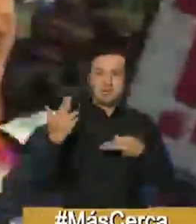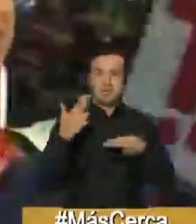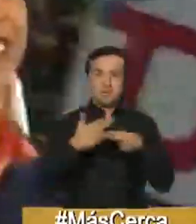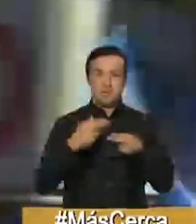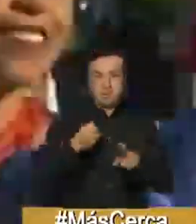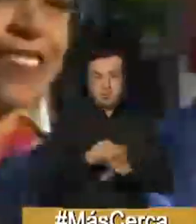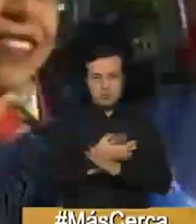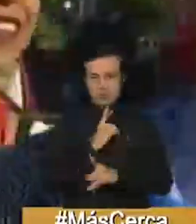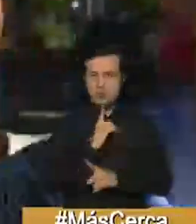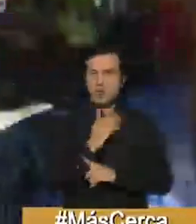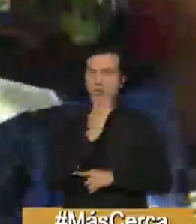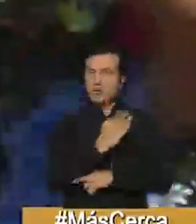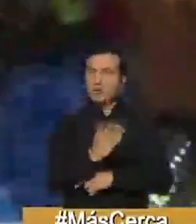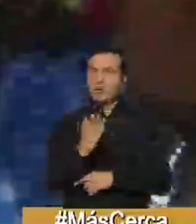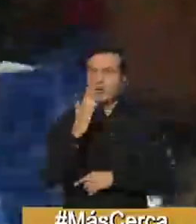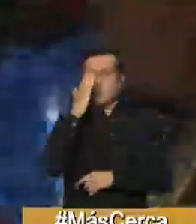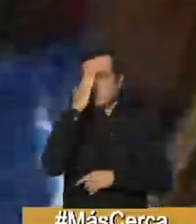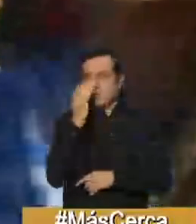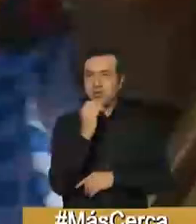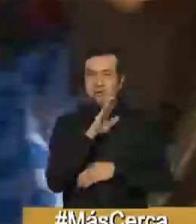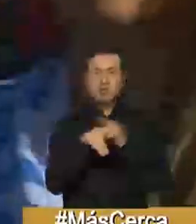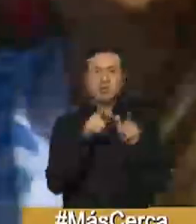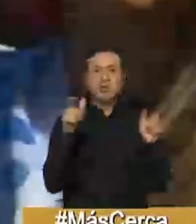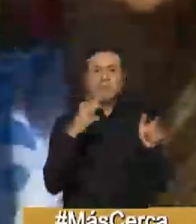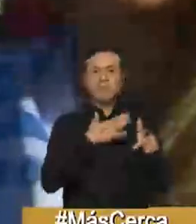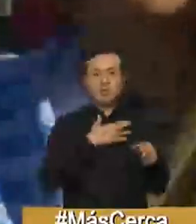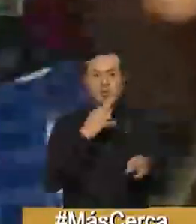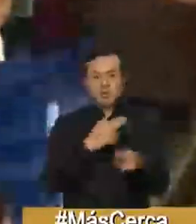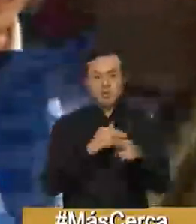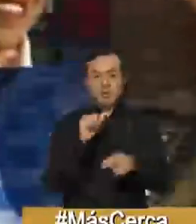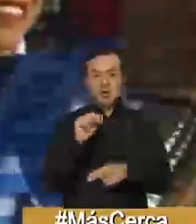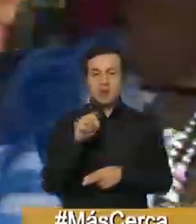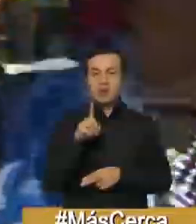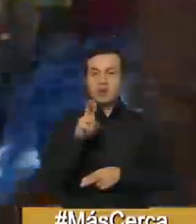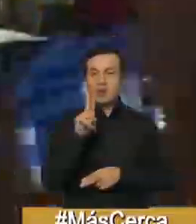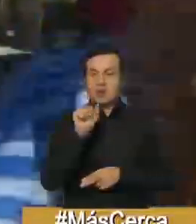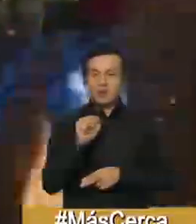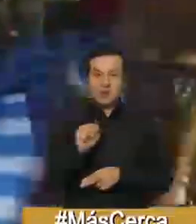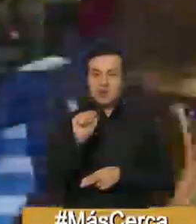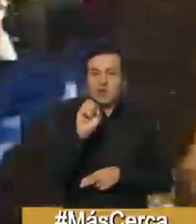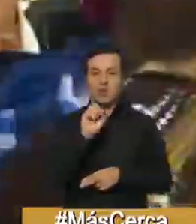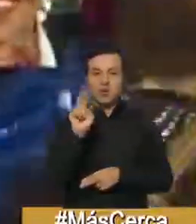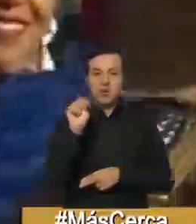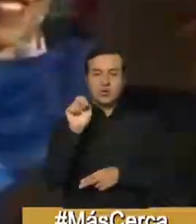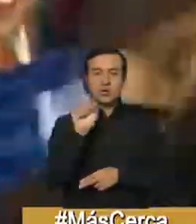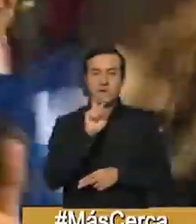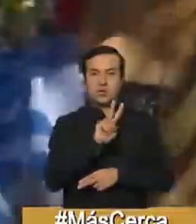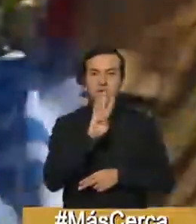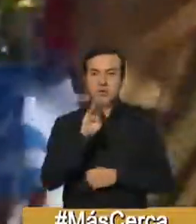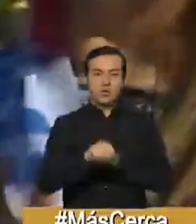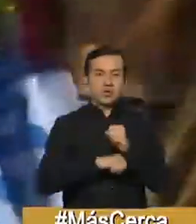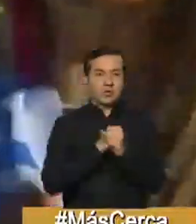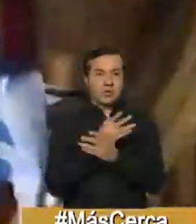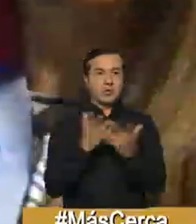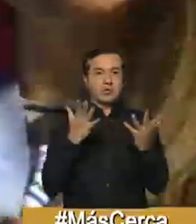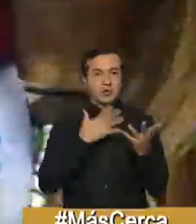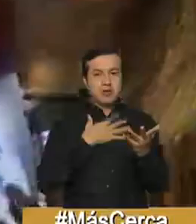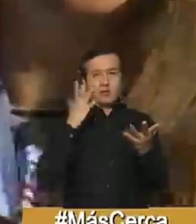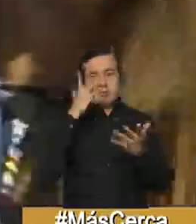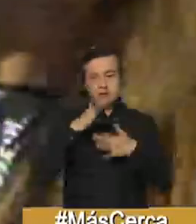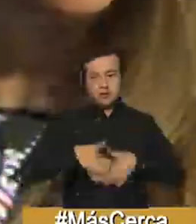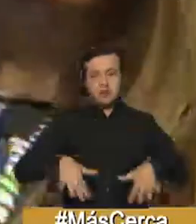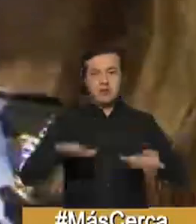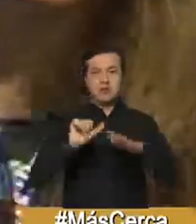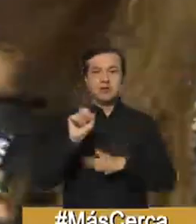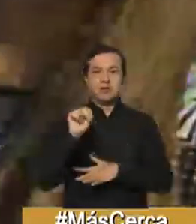su recomendación? Buenos días con todos, mi nombre es Andrea Gabriela Valdivia Sooña, tengo 24 años de edad, soy de la linda parroquia